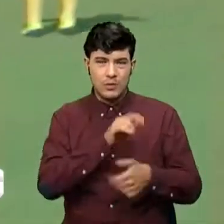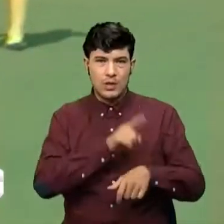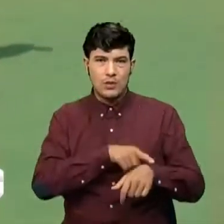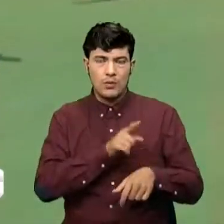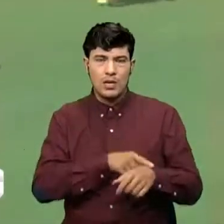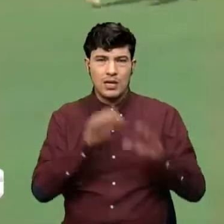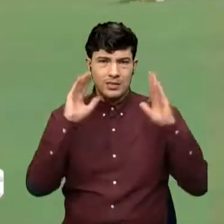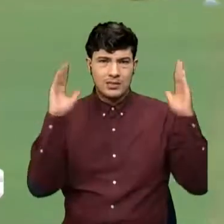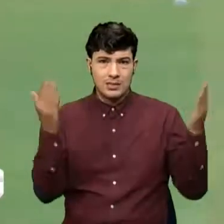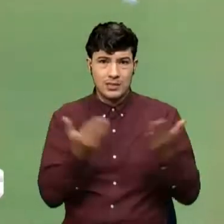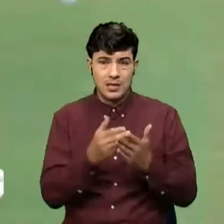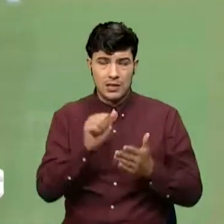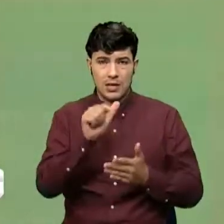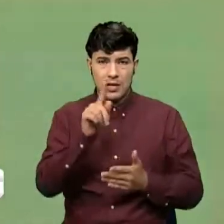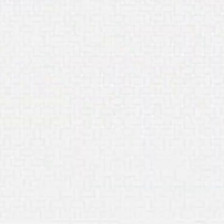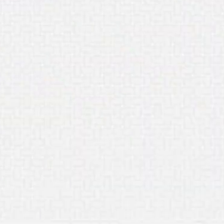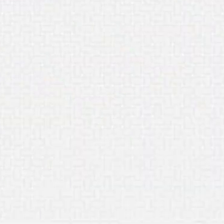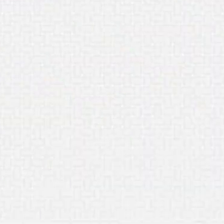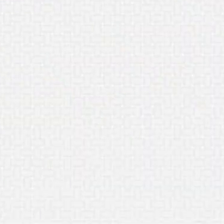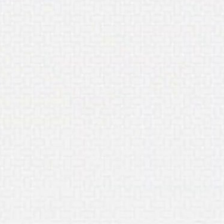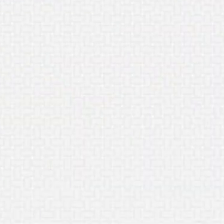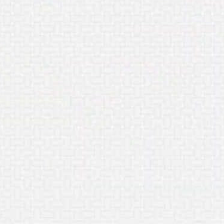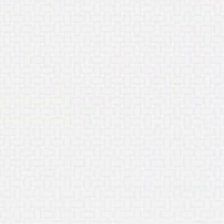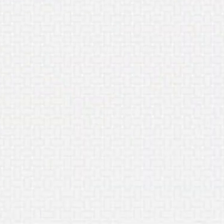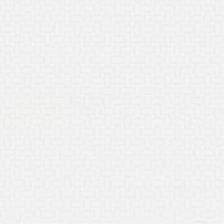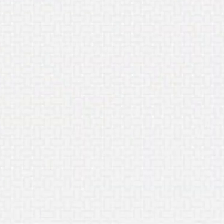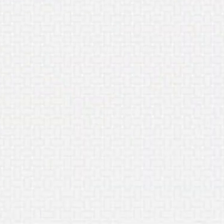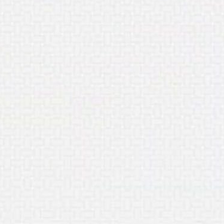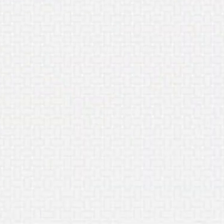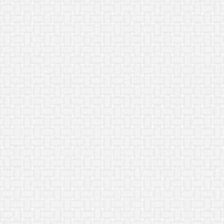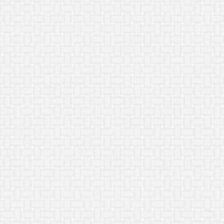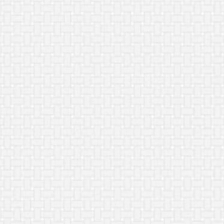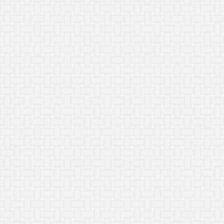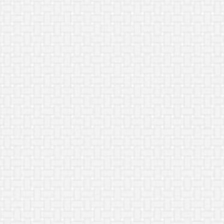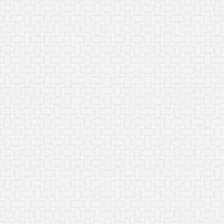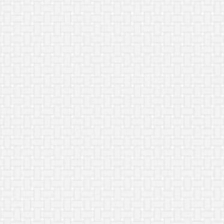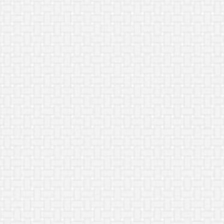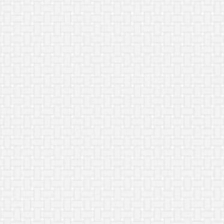departamental alfonso lópez al atlético nacional ganando tocó